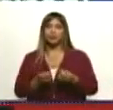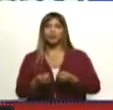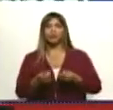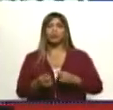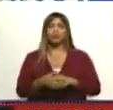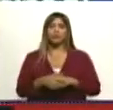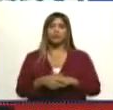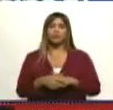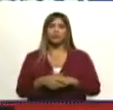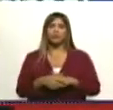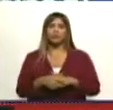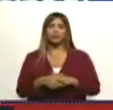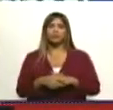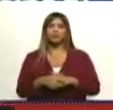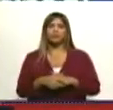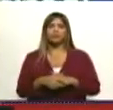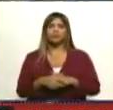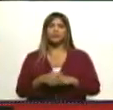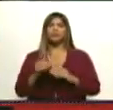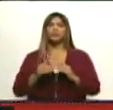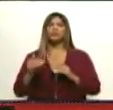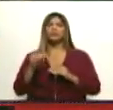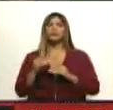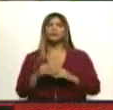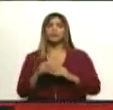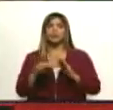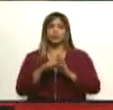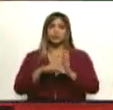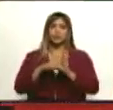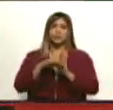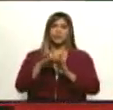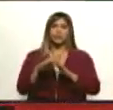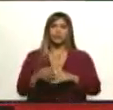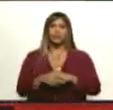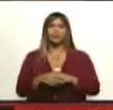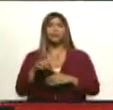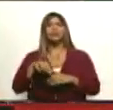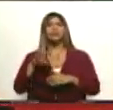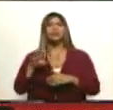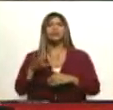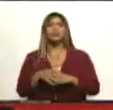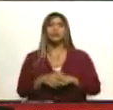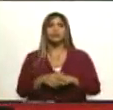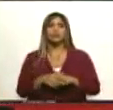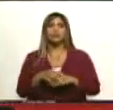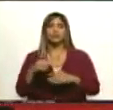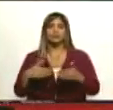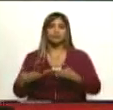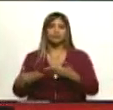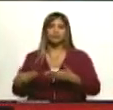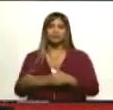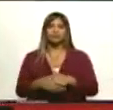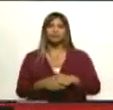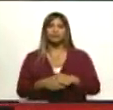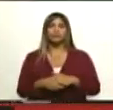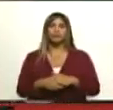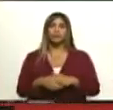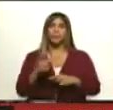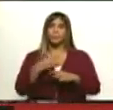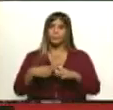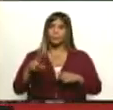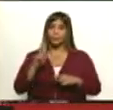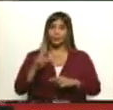como principal medidor del estado de nuestras relaciones pero